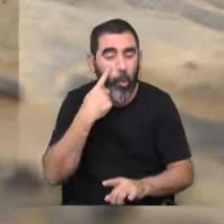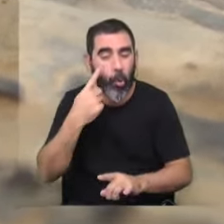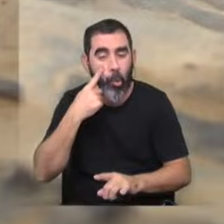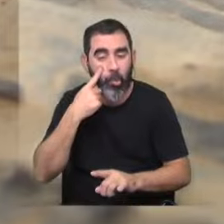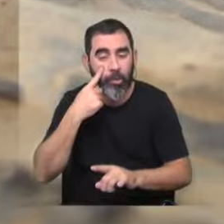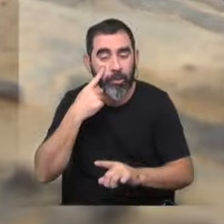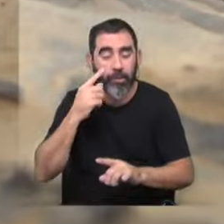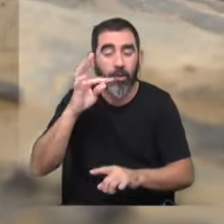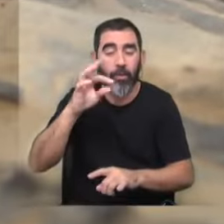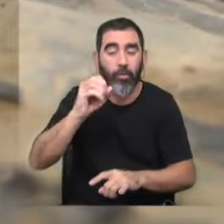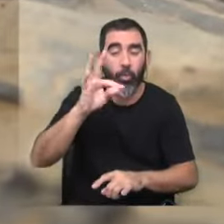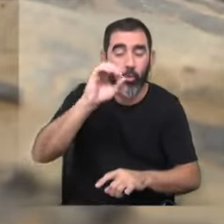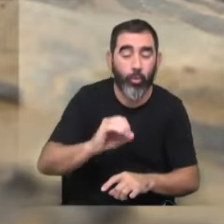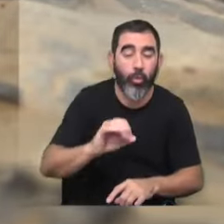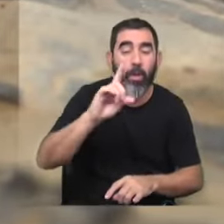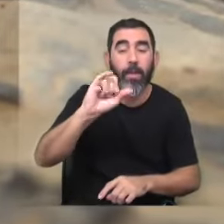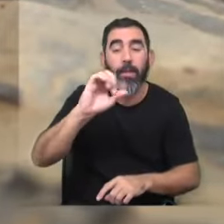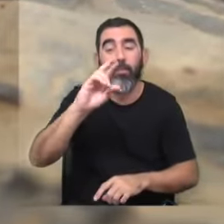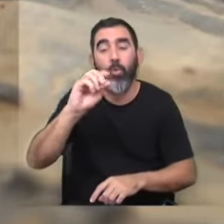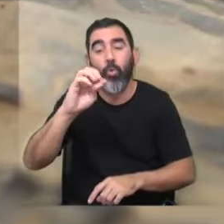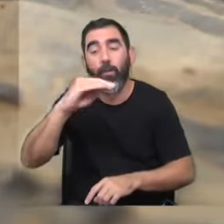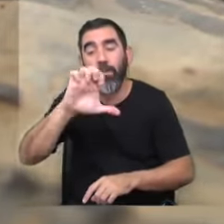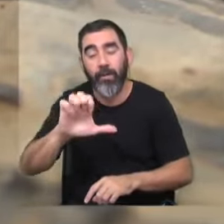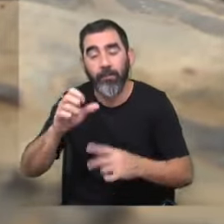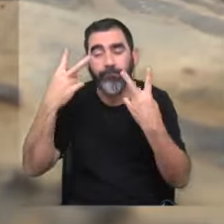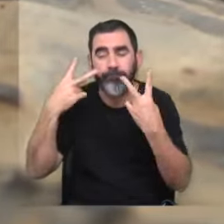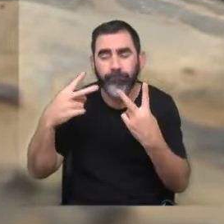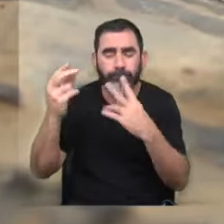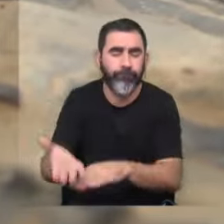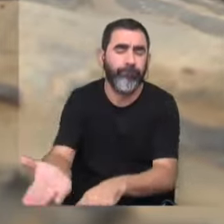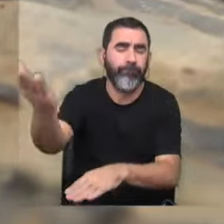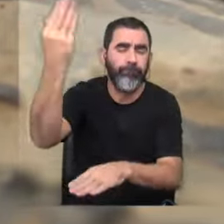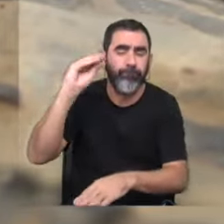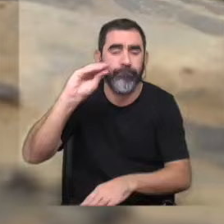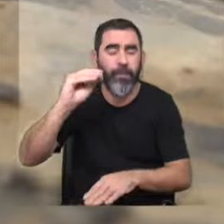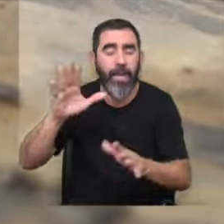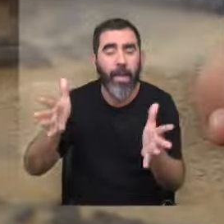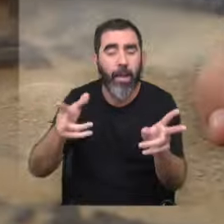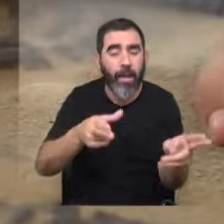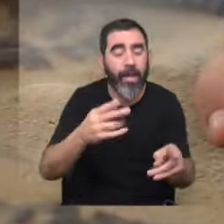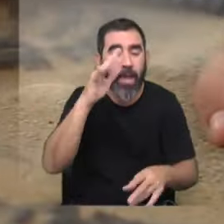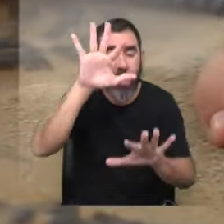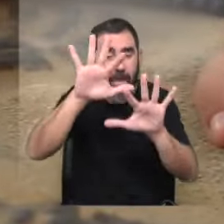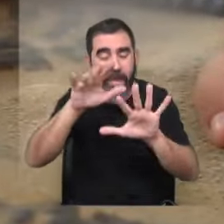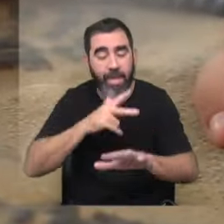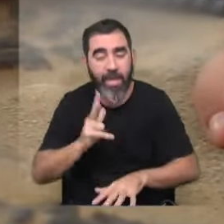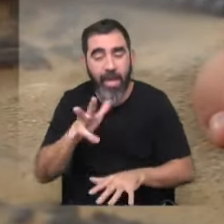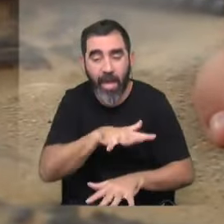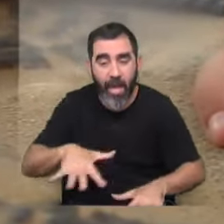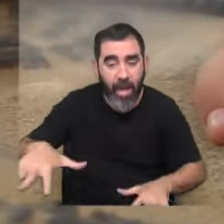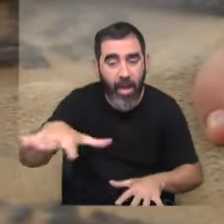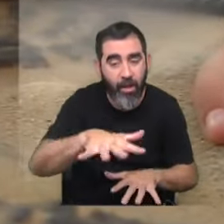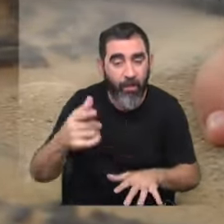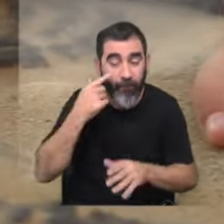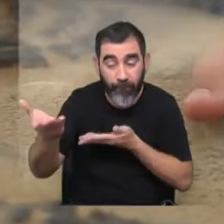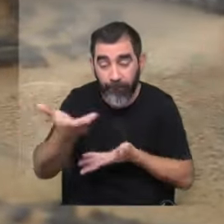de Toto el Gliptodonte. Se trata de una invitación a viajar hasta el final de la era de hielo y conocer a este y otros animales que convivieron con las